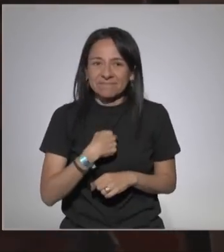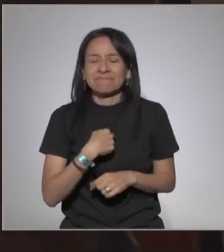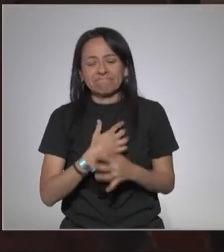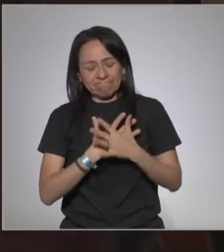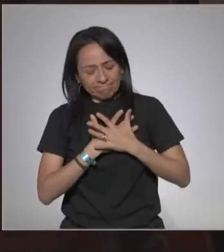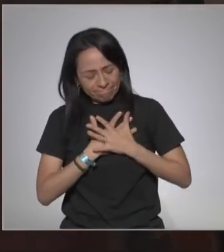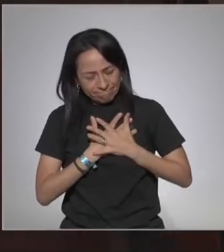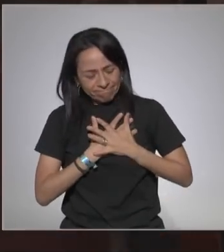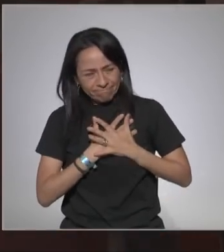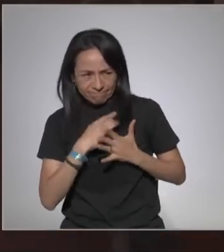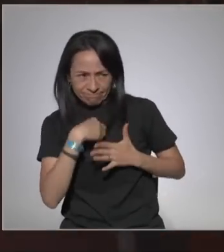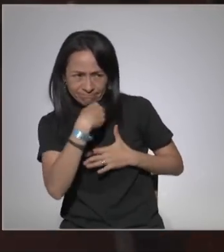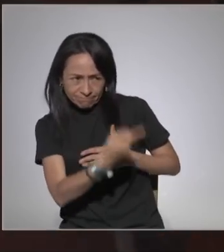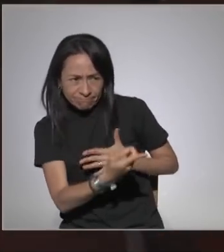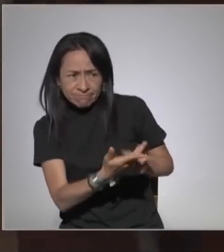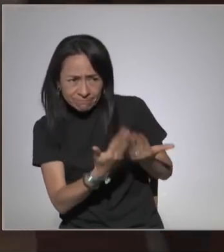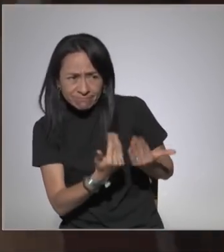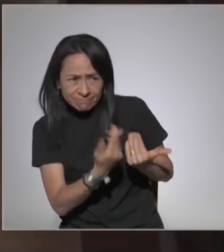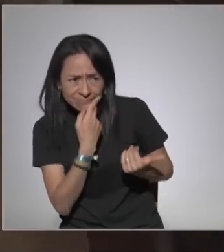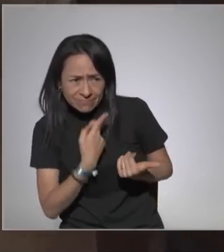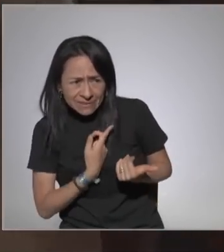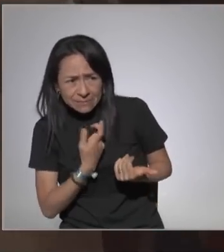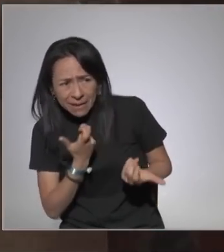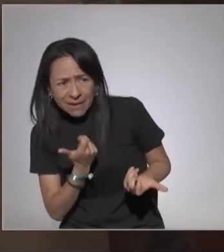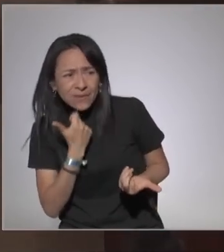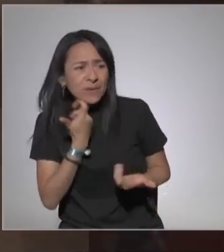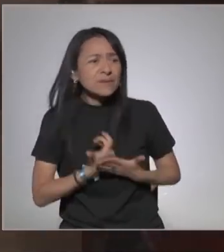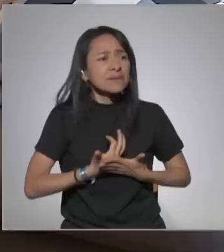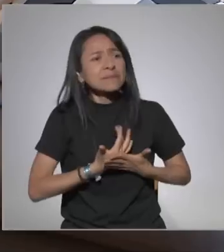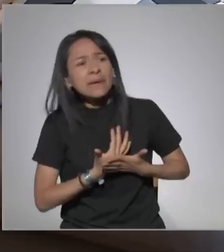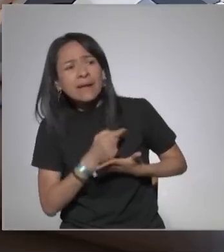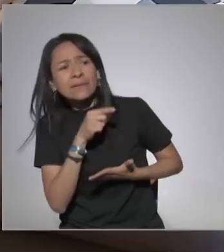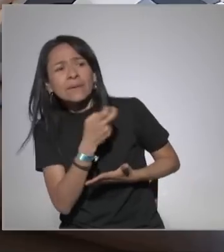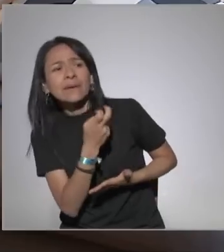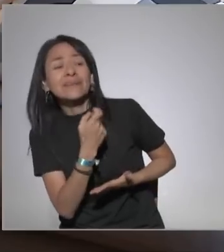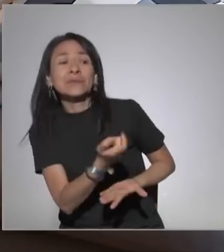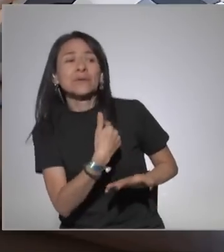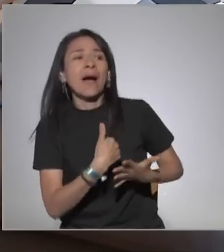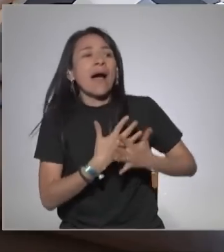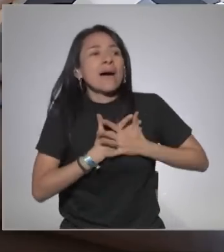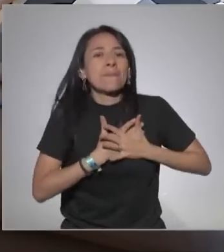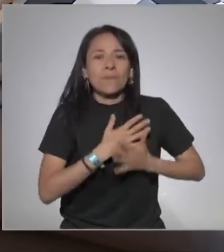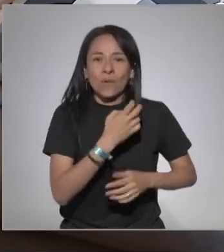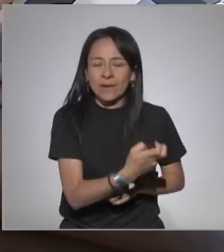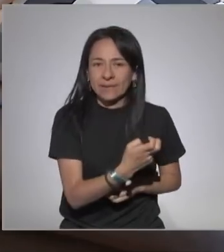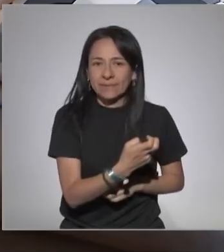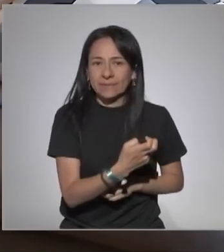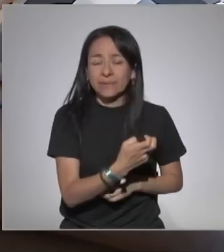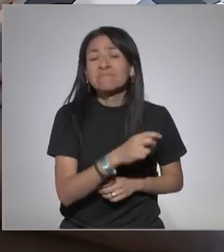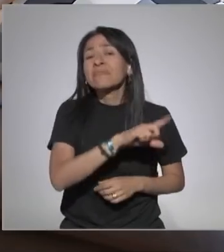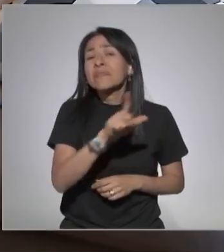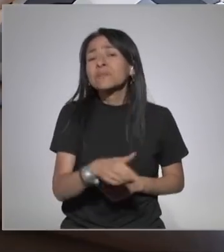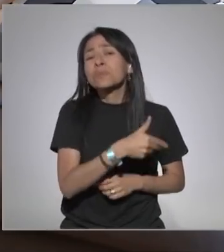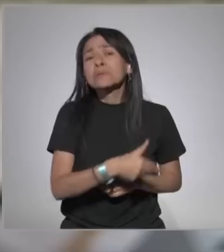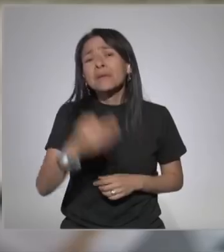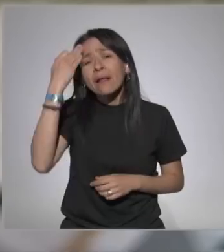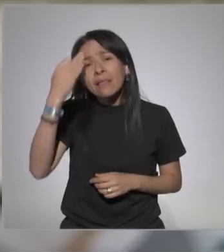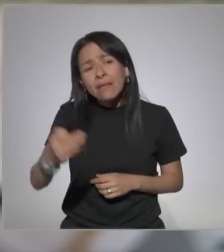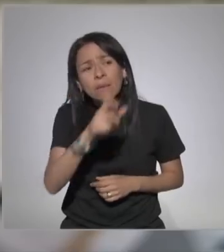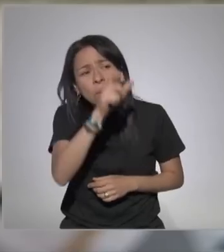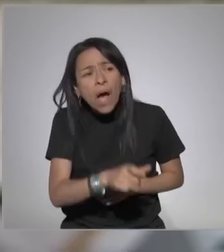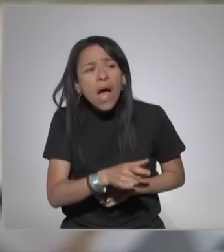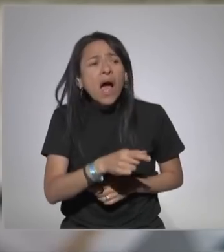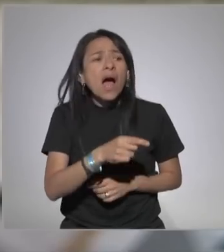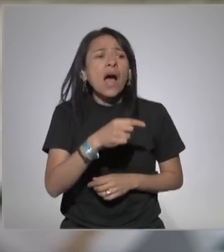lo que espera del otro, ¿no? Y nadie es una idea. Y eso con el tiempo, pues hay una decepción. Lo